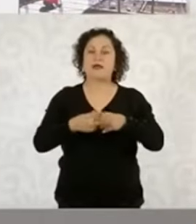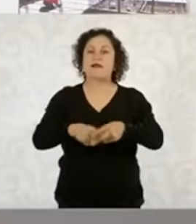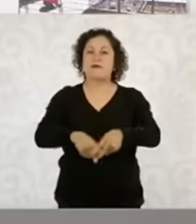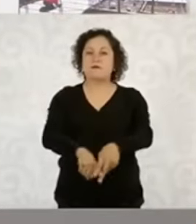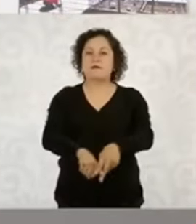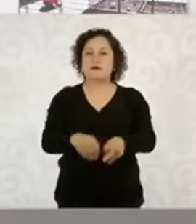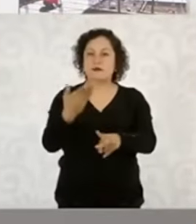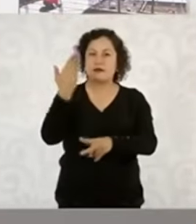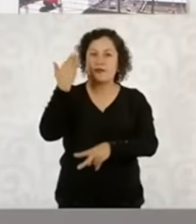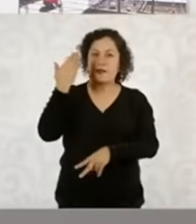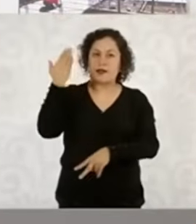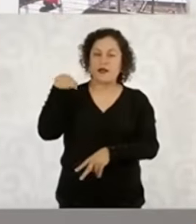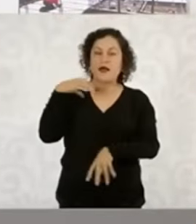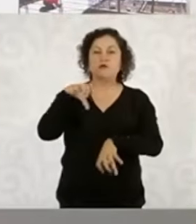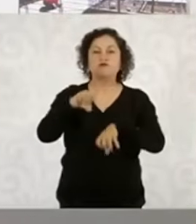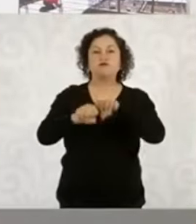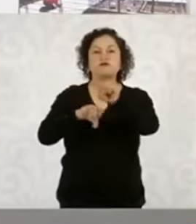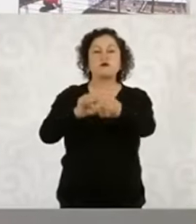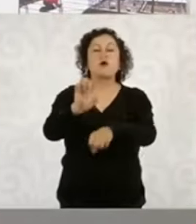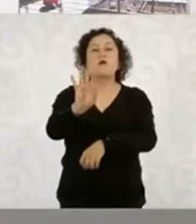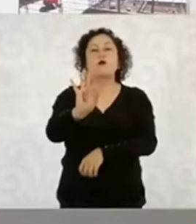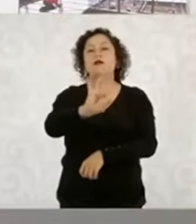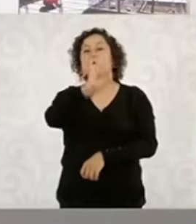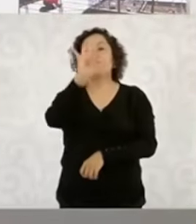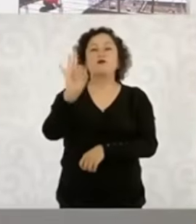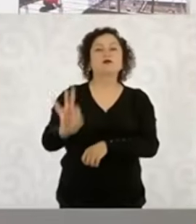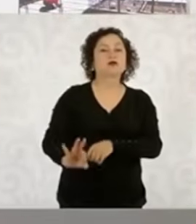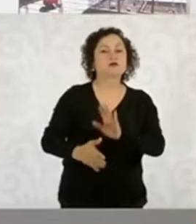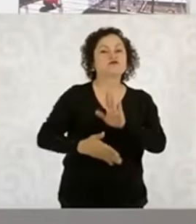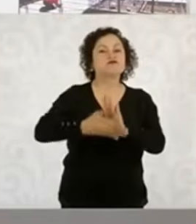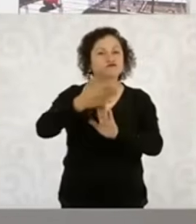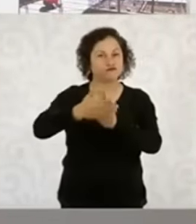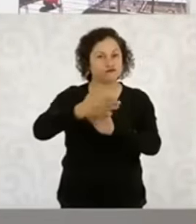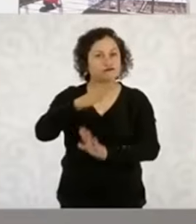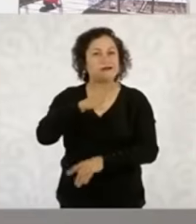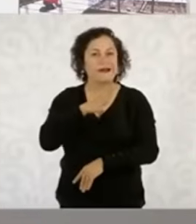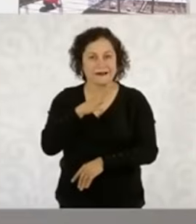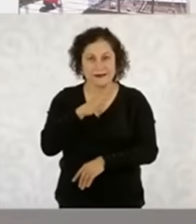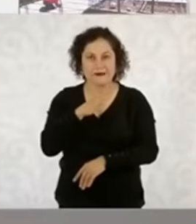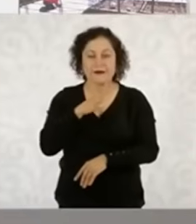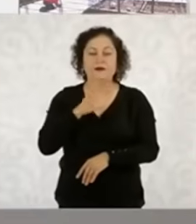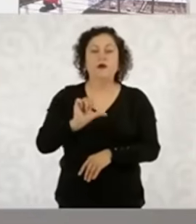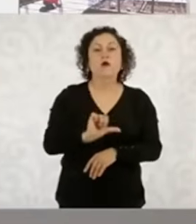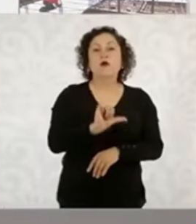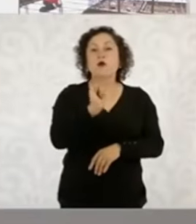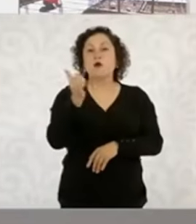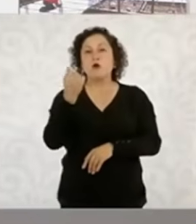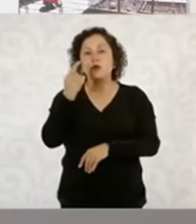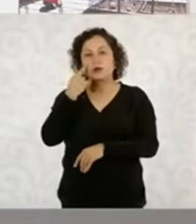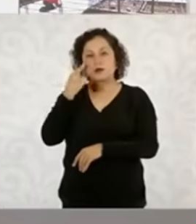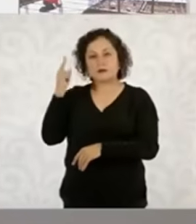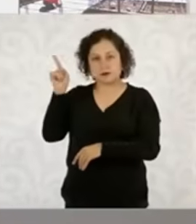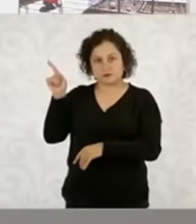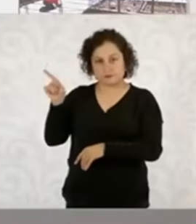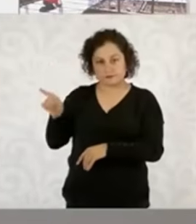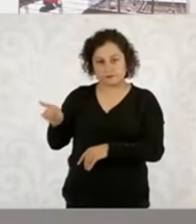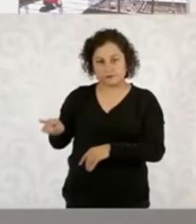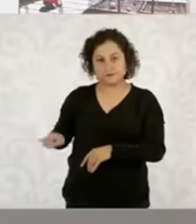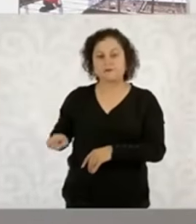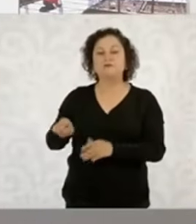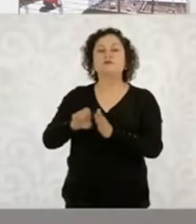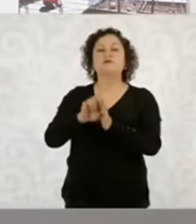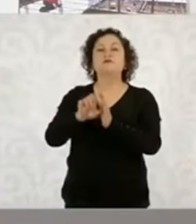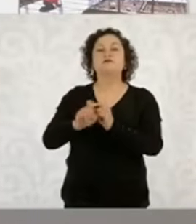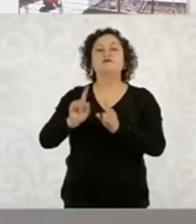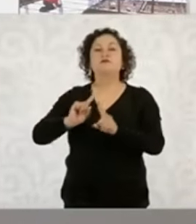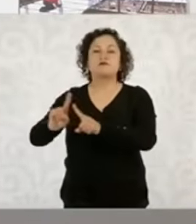del 40% de avance esa obra, y las demás están en este nivel que ustedes pueden ver aquí, en San Jacinto